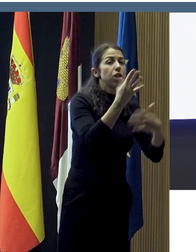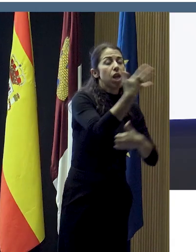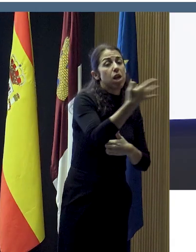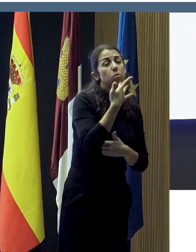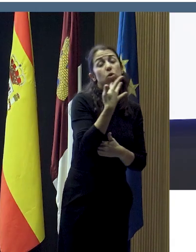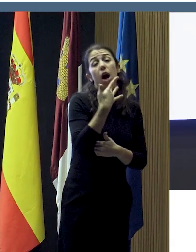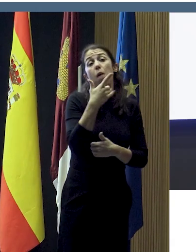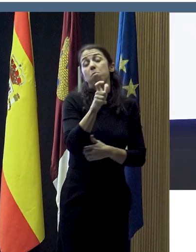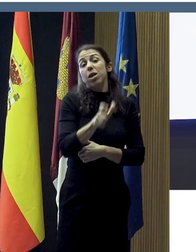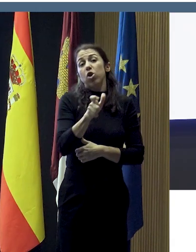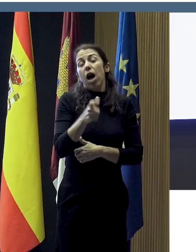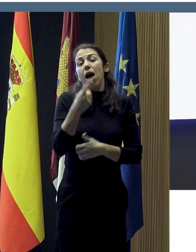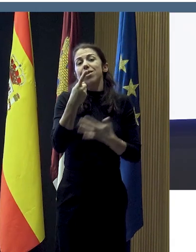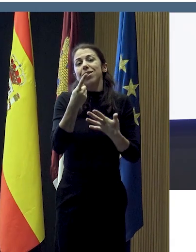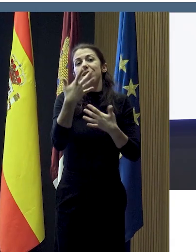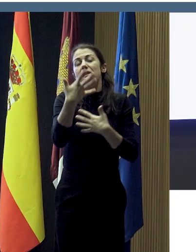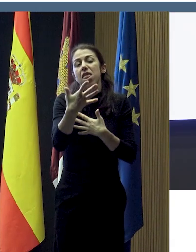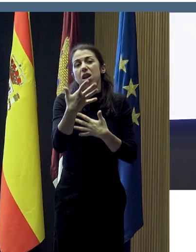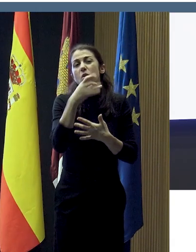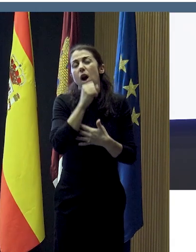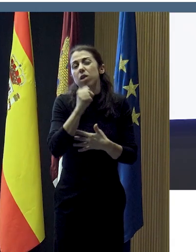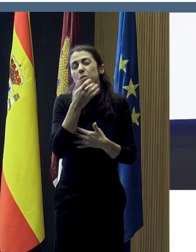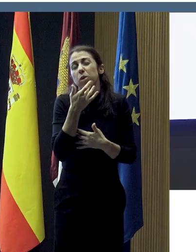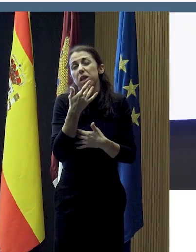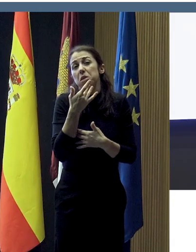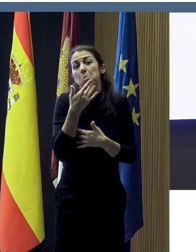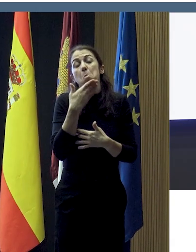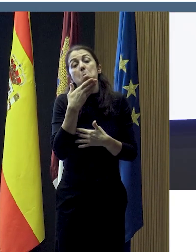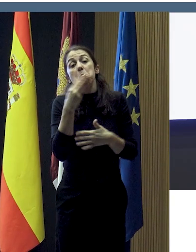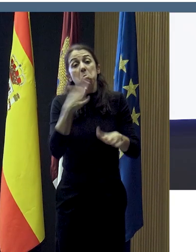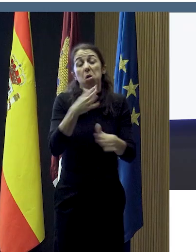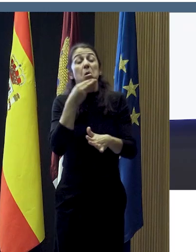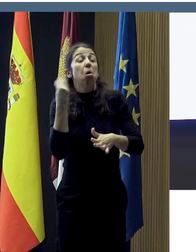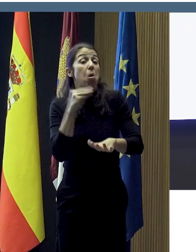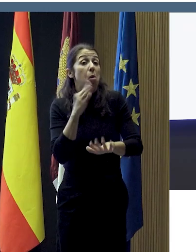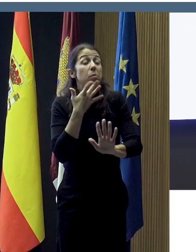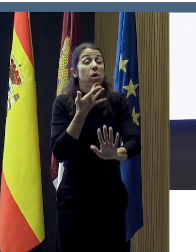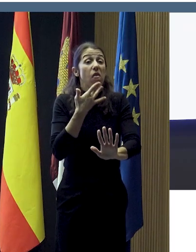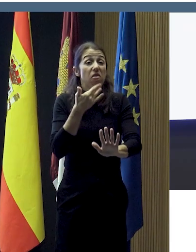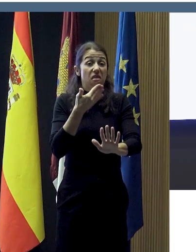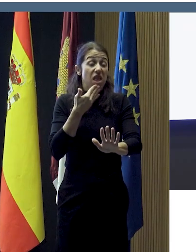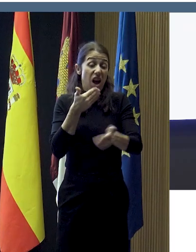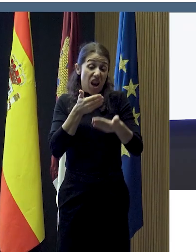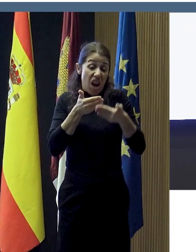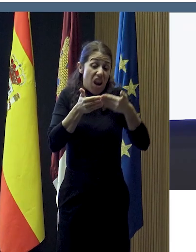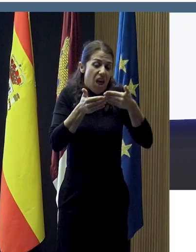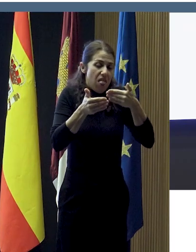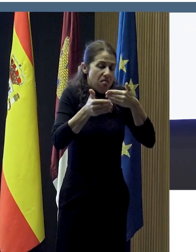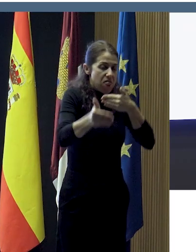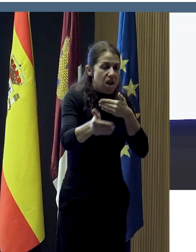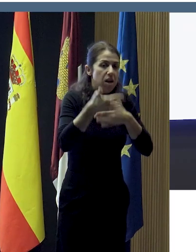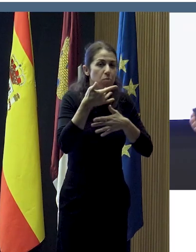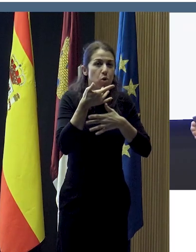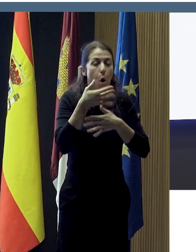una persona de 65 años podemos decir que es relativamente joven. Sin embargo, a partir de esa edad es cuando empieza a haber